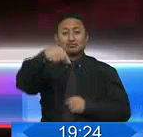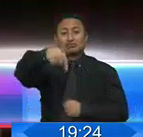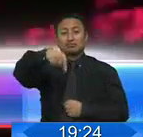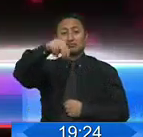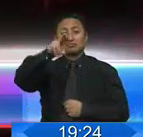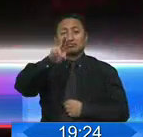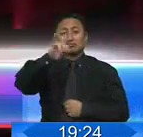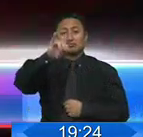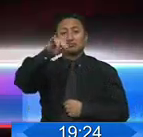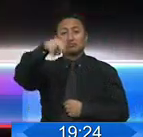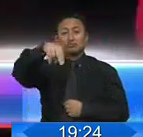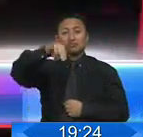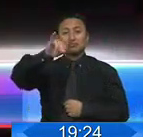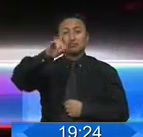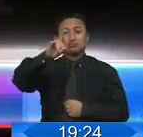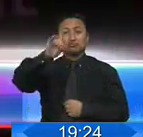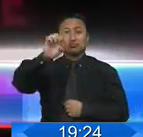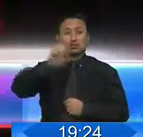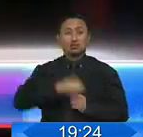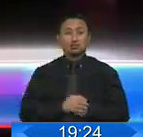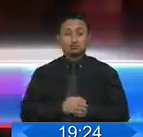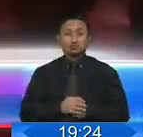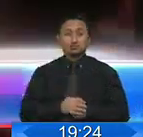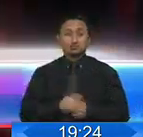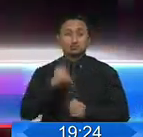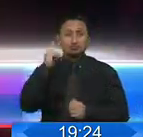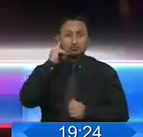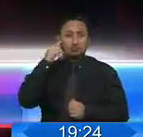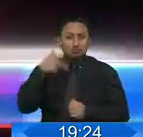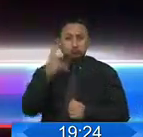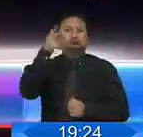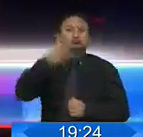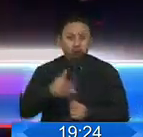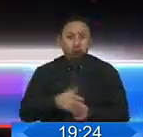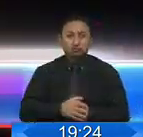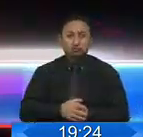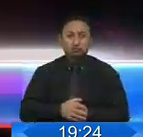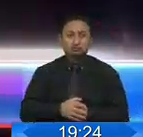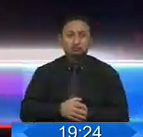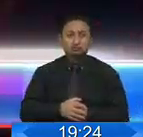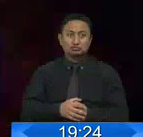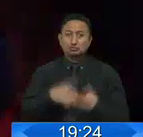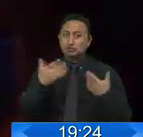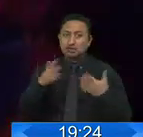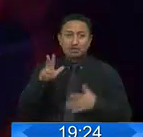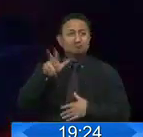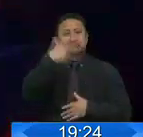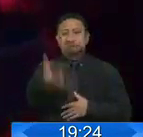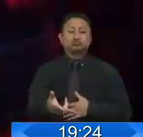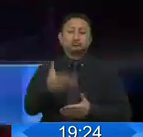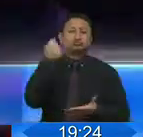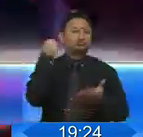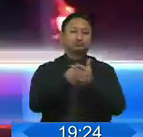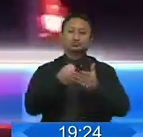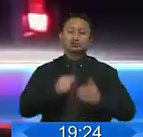el plop de que saltó, es el que yo hice, y inmediatamente ya raspamos.